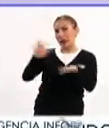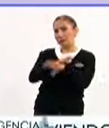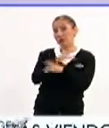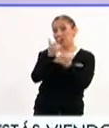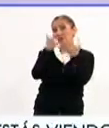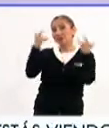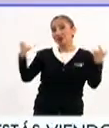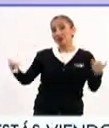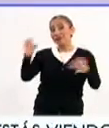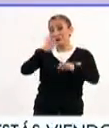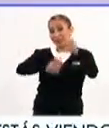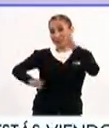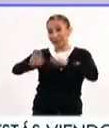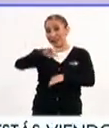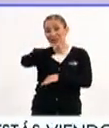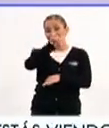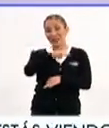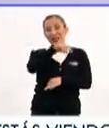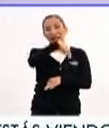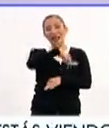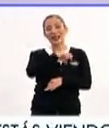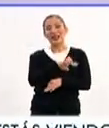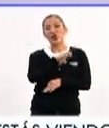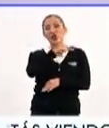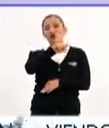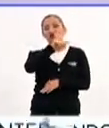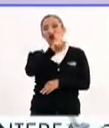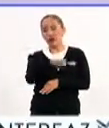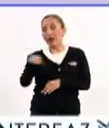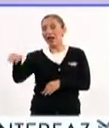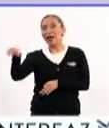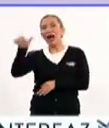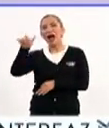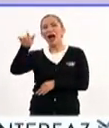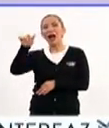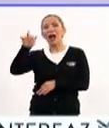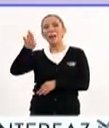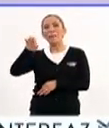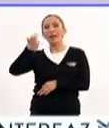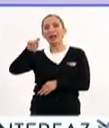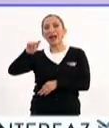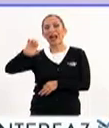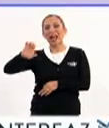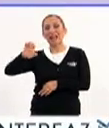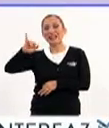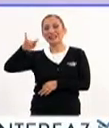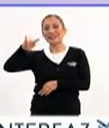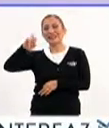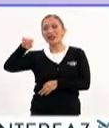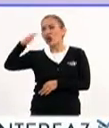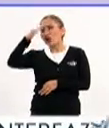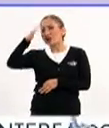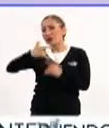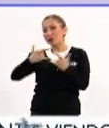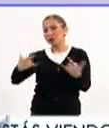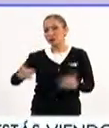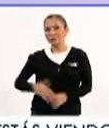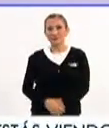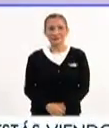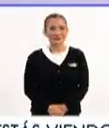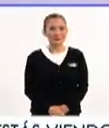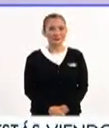la historia de la física después de Newton. Nos referimos, por supuesto, a Albert Einstein. Vamos a conocer un poco más de él en el siguiente